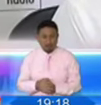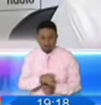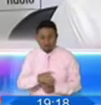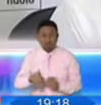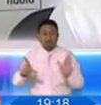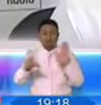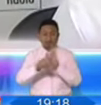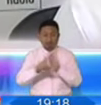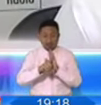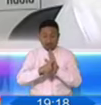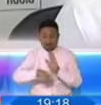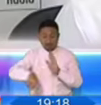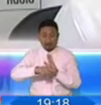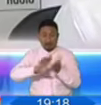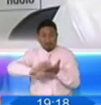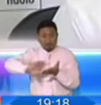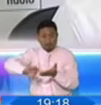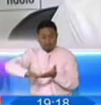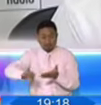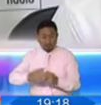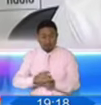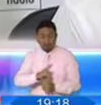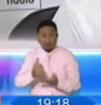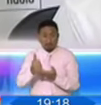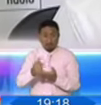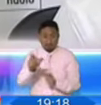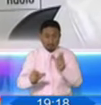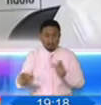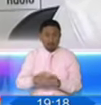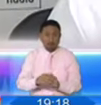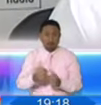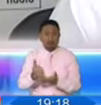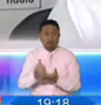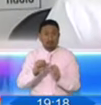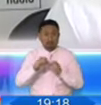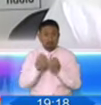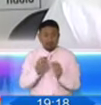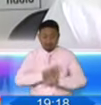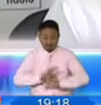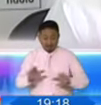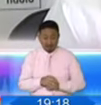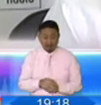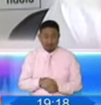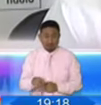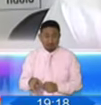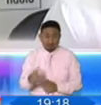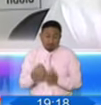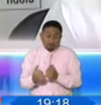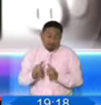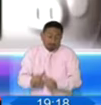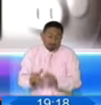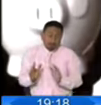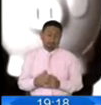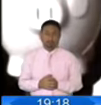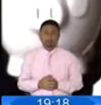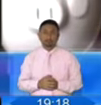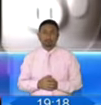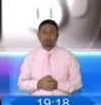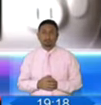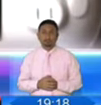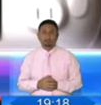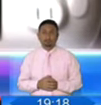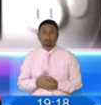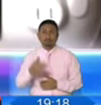leyes prodelincuenciales que benefician al delincuente y que no benefician a la sociedad, entonces va a seguir existiendo lo que existe ahora. En cuanto a la